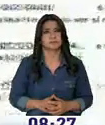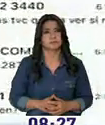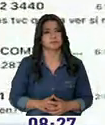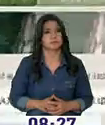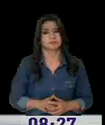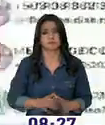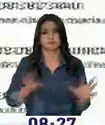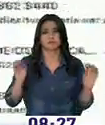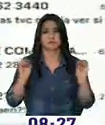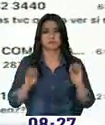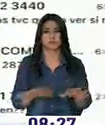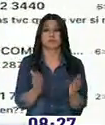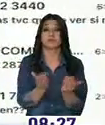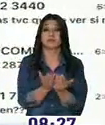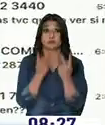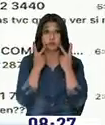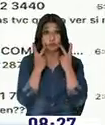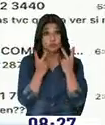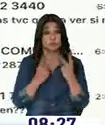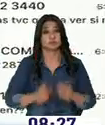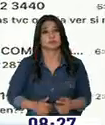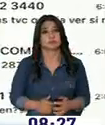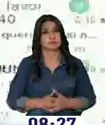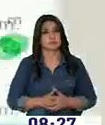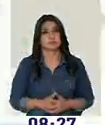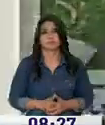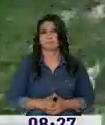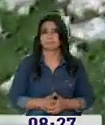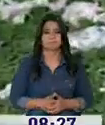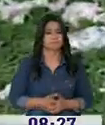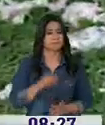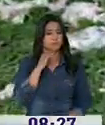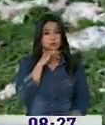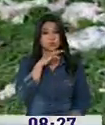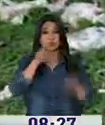sea, botan la basura en la quebrada, miren. Insalubridad,